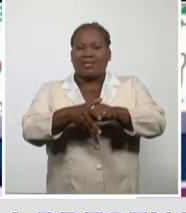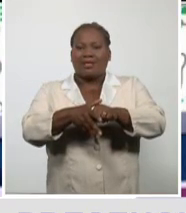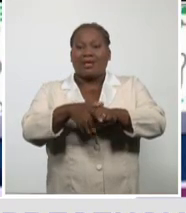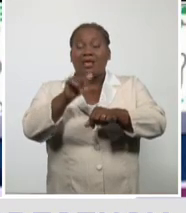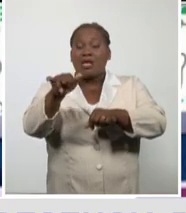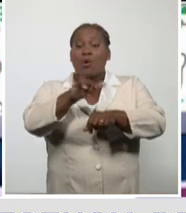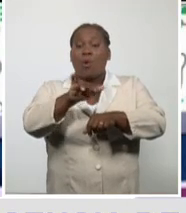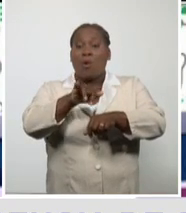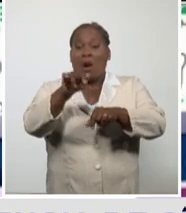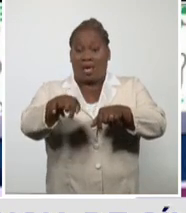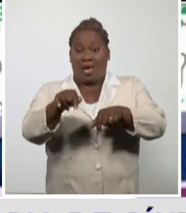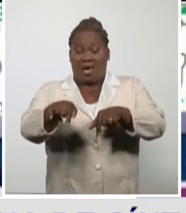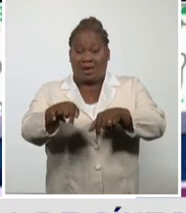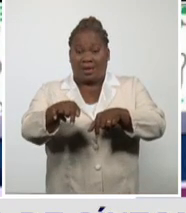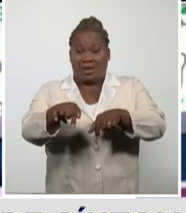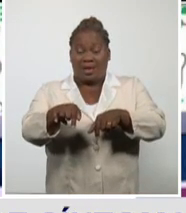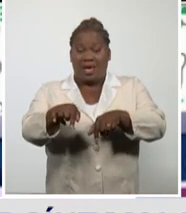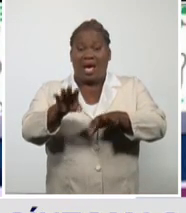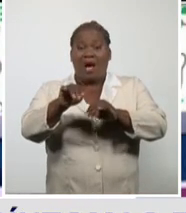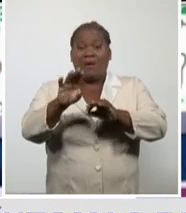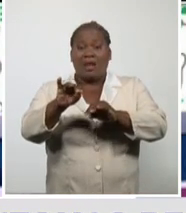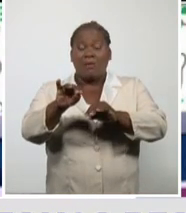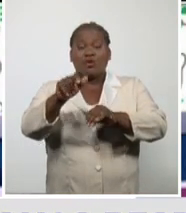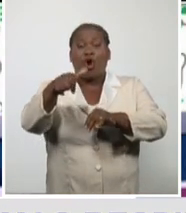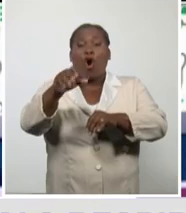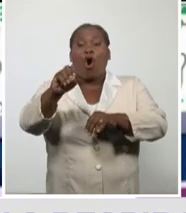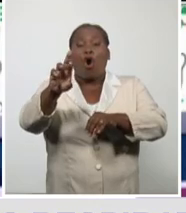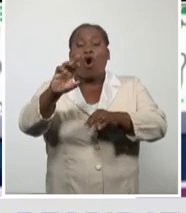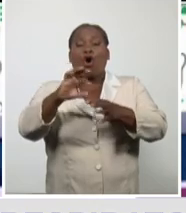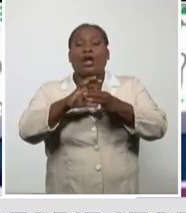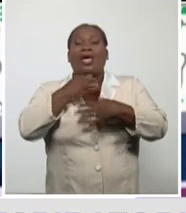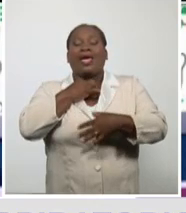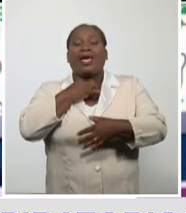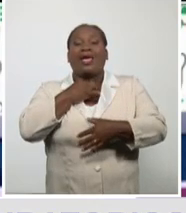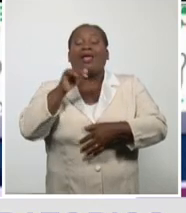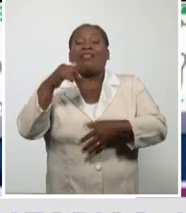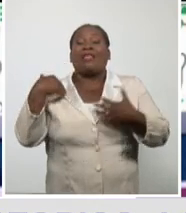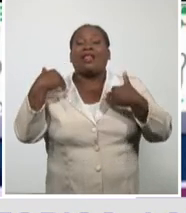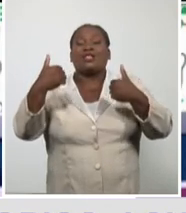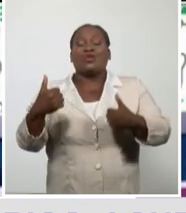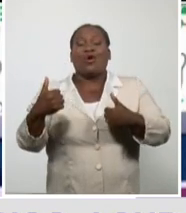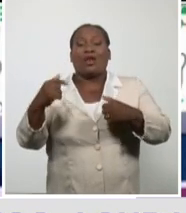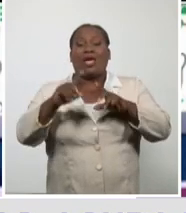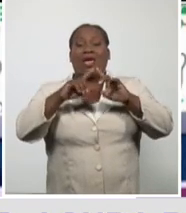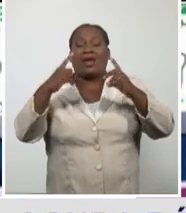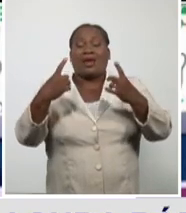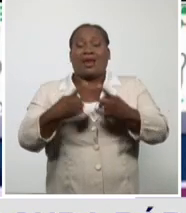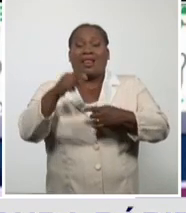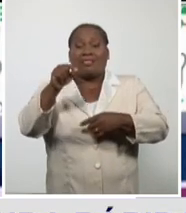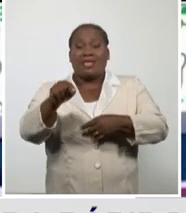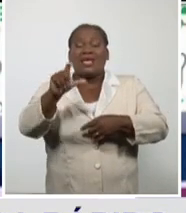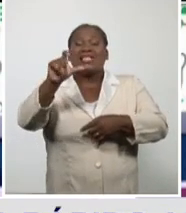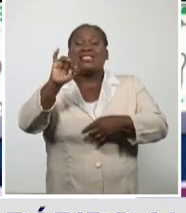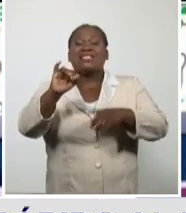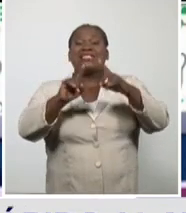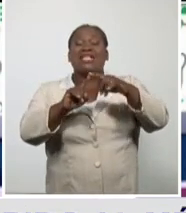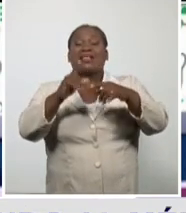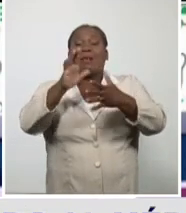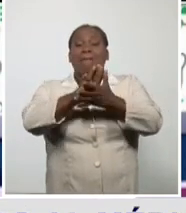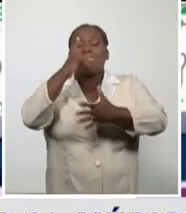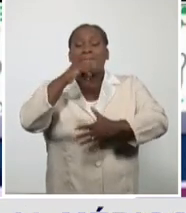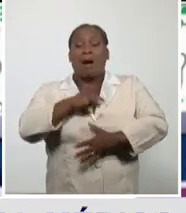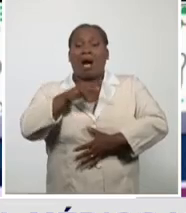estudio conversaremos con Jorge Álvarez, director general de la Oficina Regulatoria del SIGMA, y el trabajo que realizan